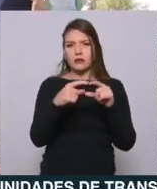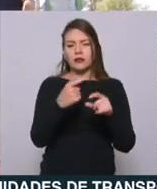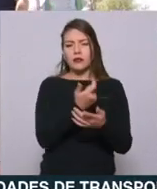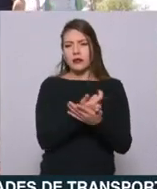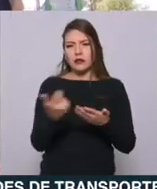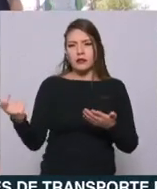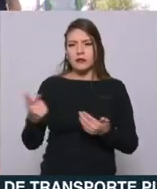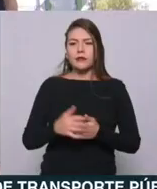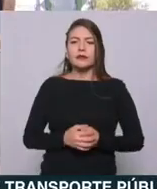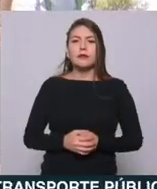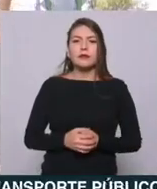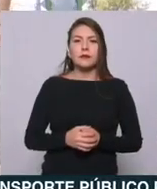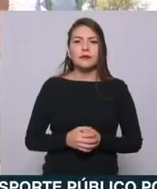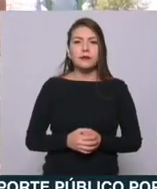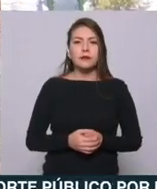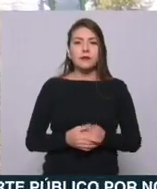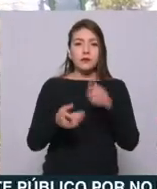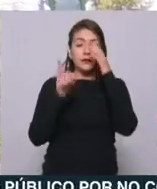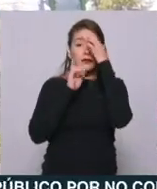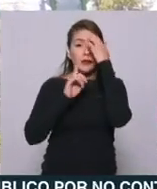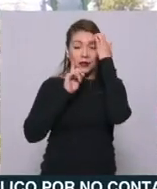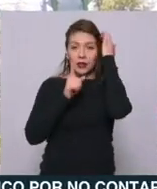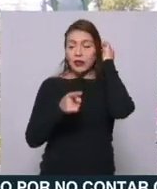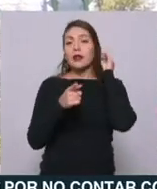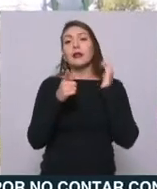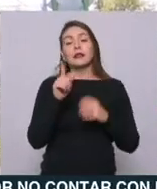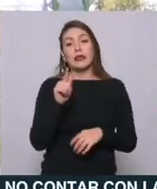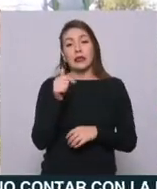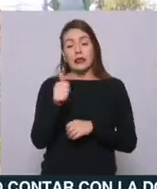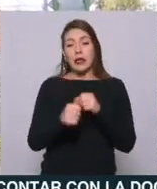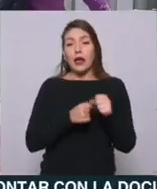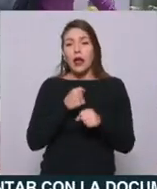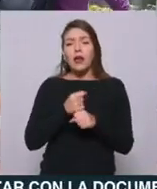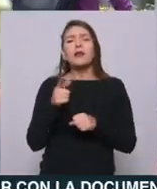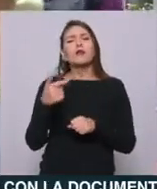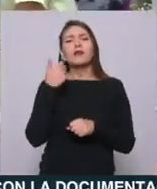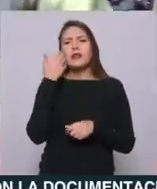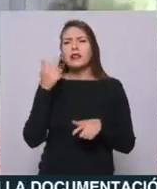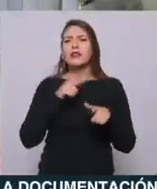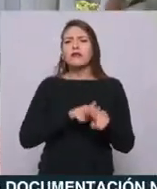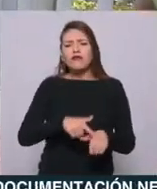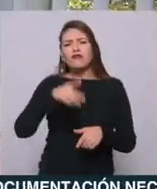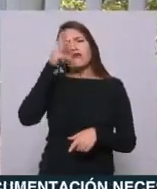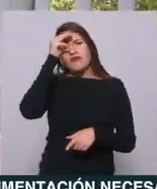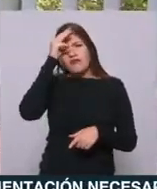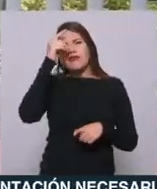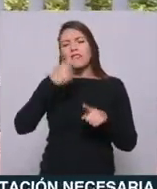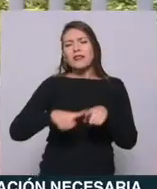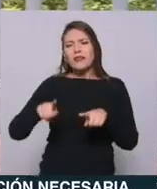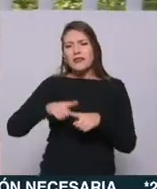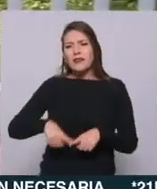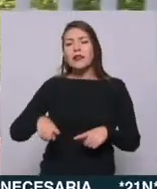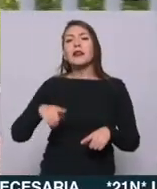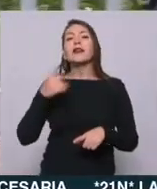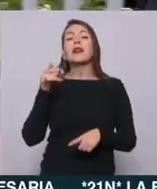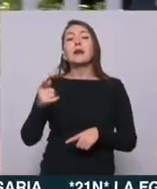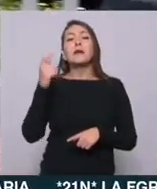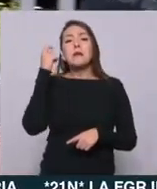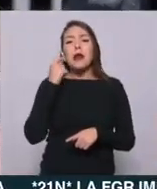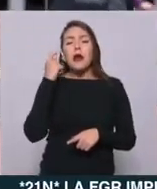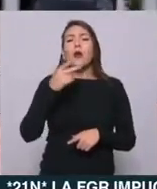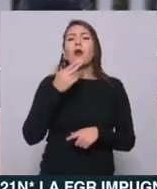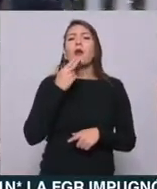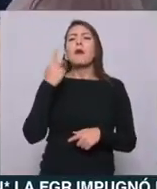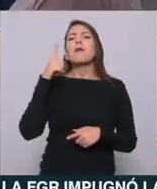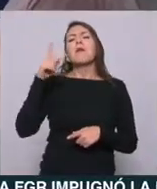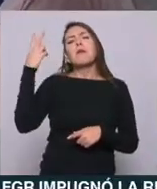76 años, ahora quiere dedicarse a ella, ocupar su tiempo en seguir aprendiendo y creciendo, por lo que su pensión la utiliza para viajar, comprar